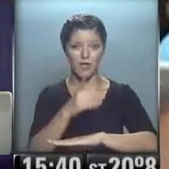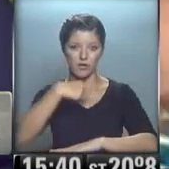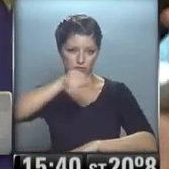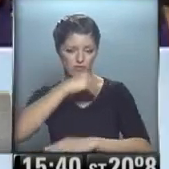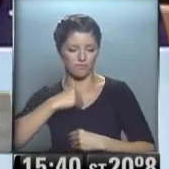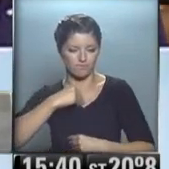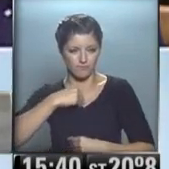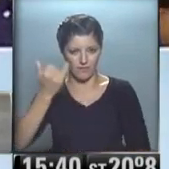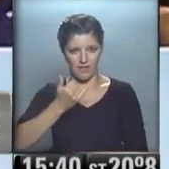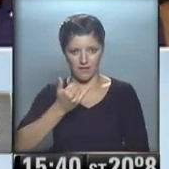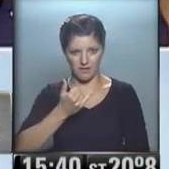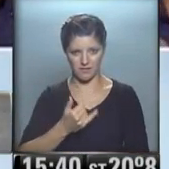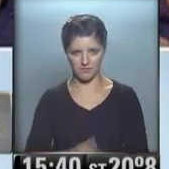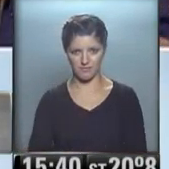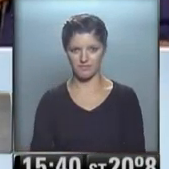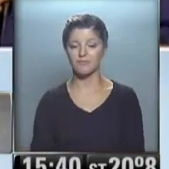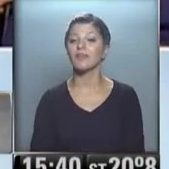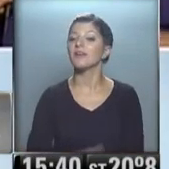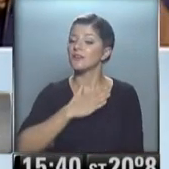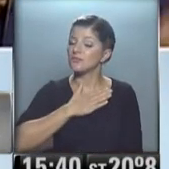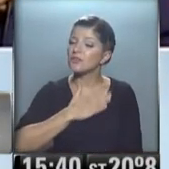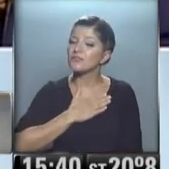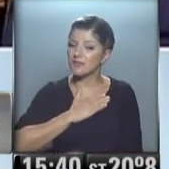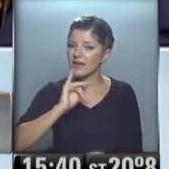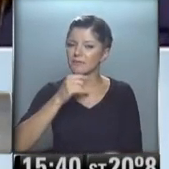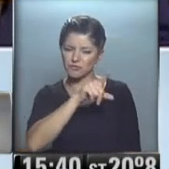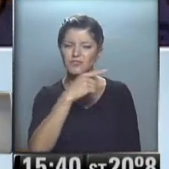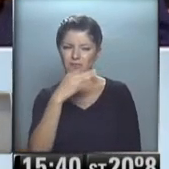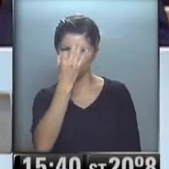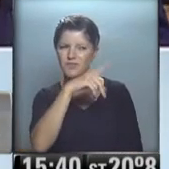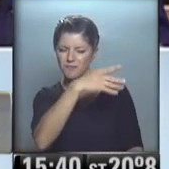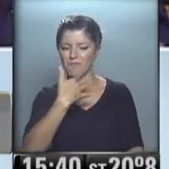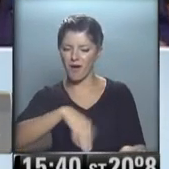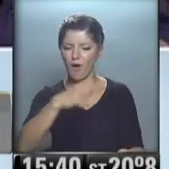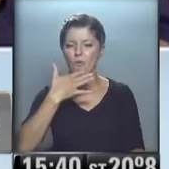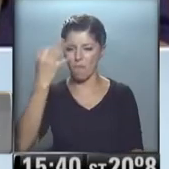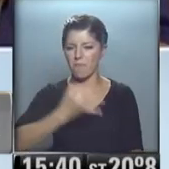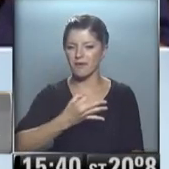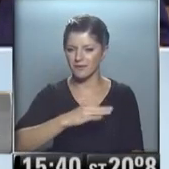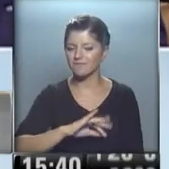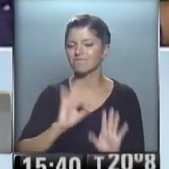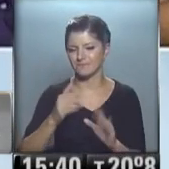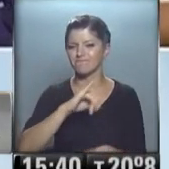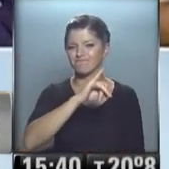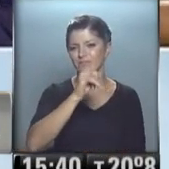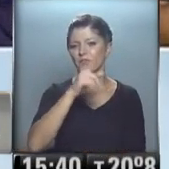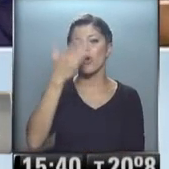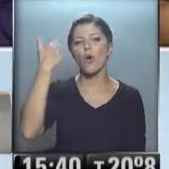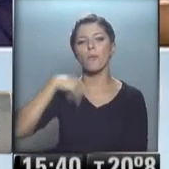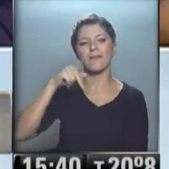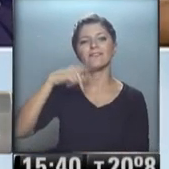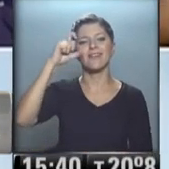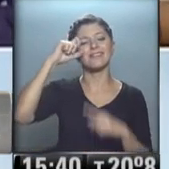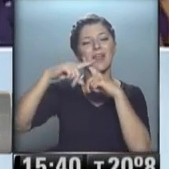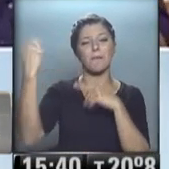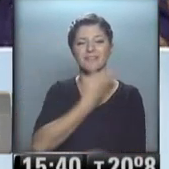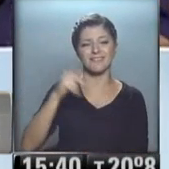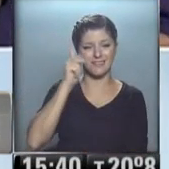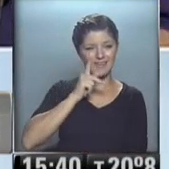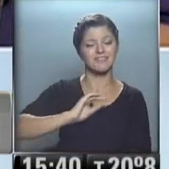compañera. Y es el deseo nuestro, y sé que usted lo va a cumplir. Lo va a cumplir como lo hizo el compañero Kirchner.